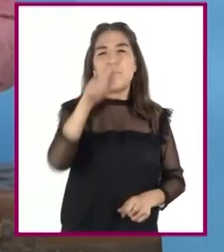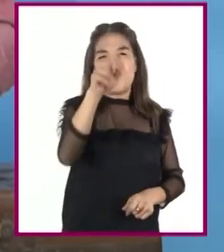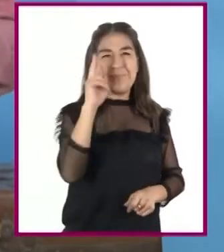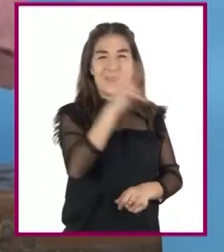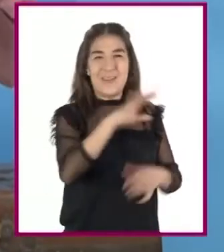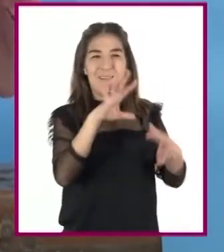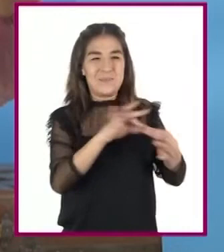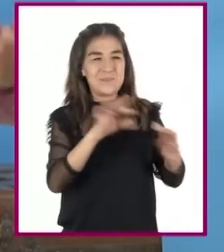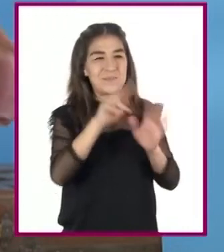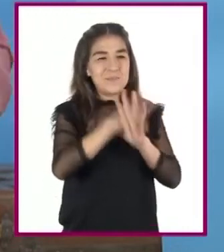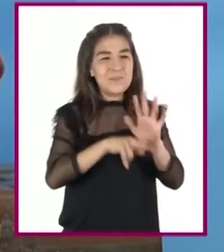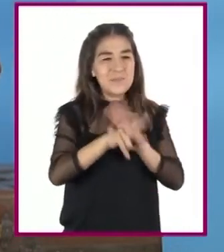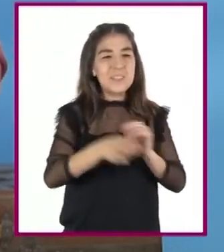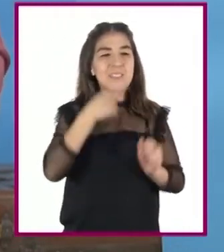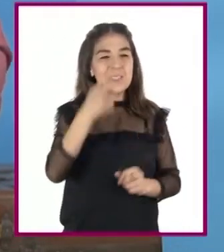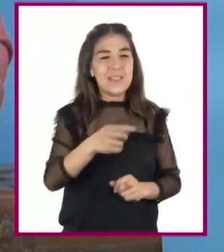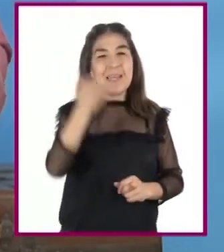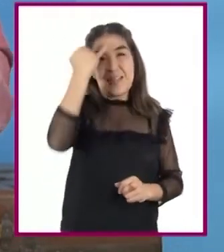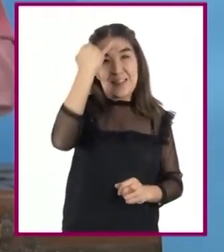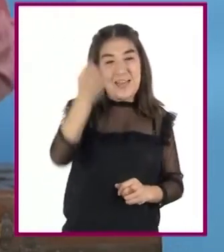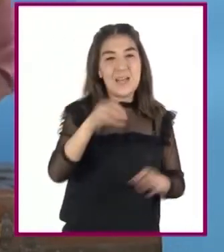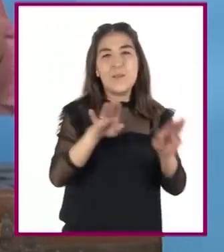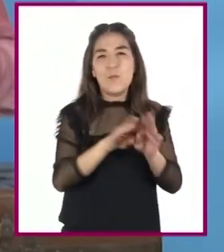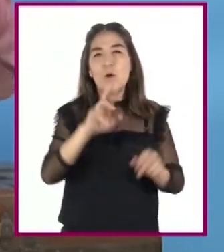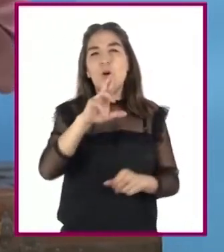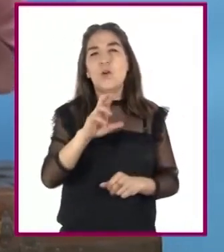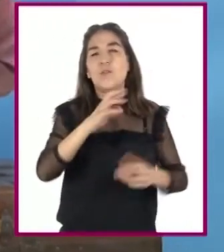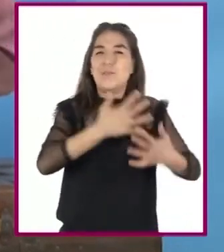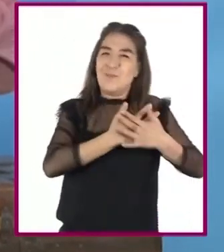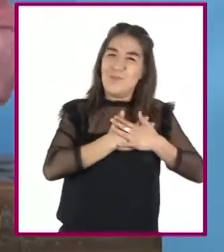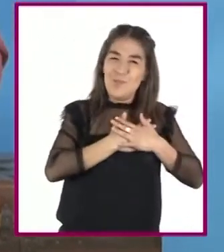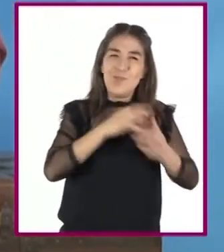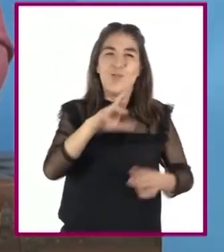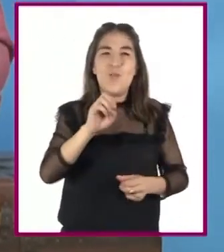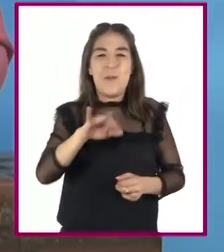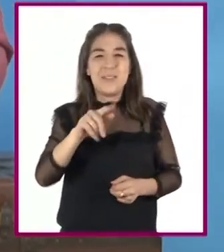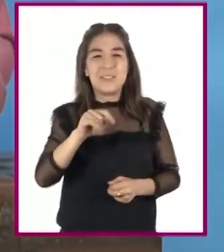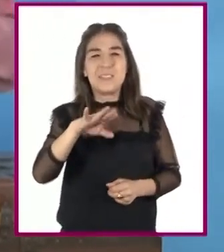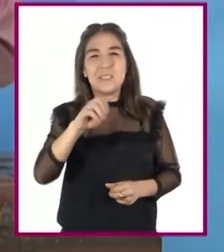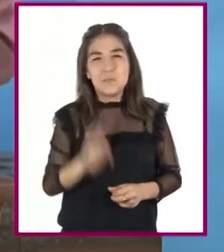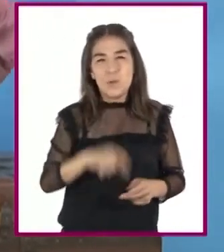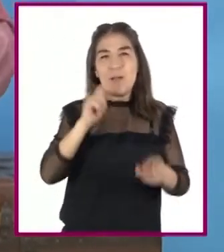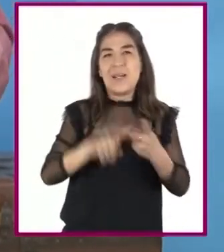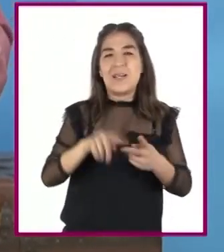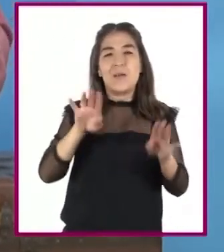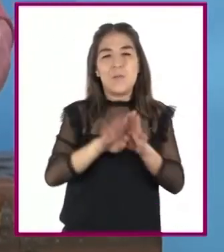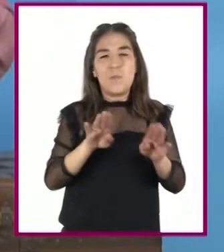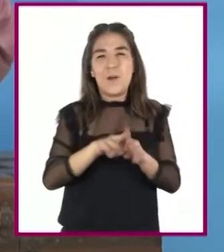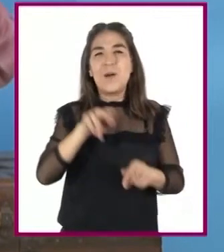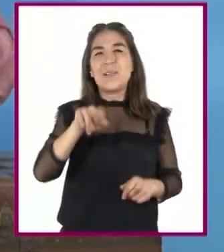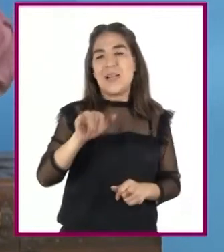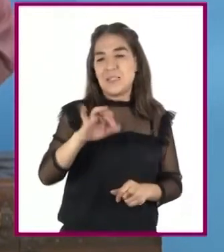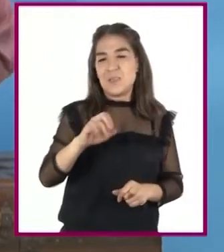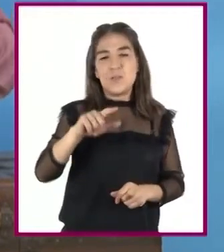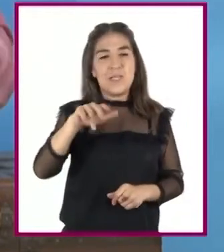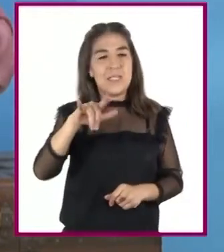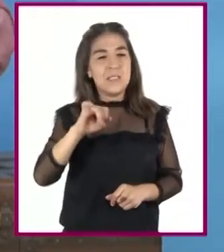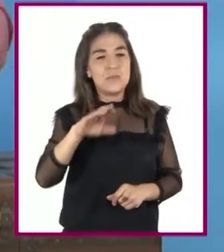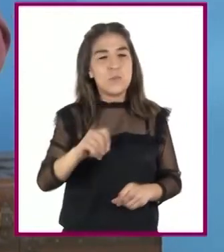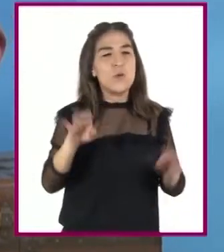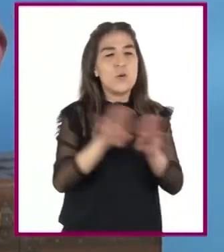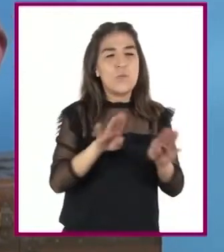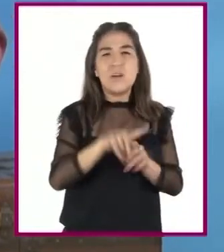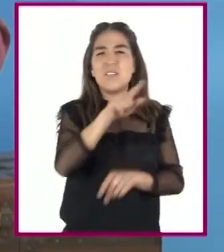del romanticismo y el nacionalismo no se restringieron a un solo lugar. Al difundirse, motivaron